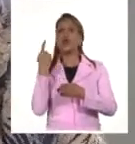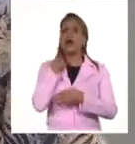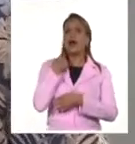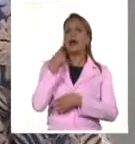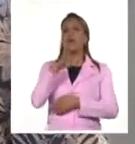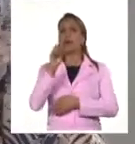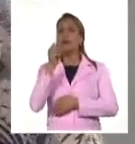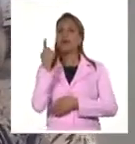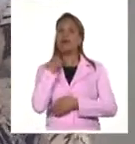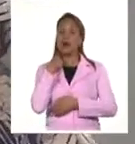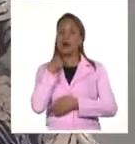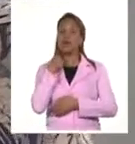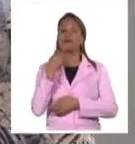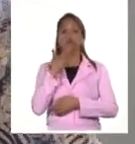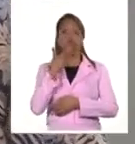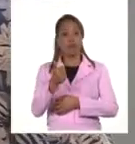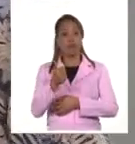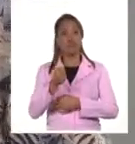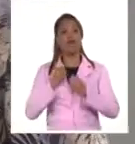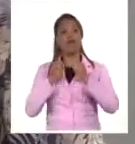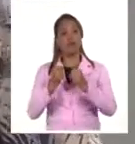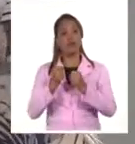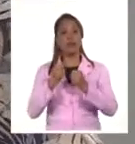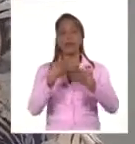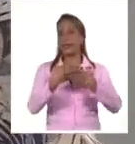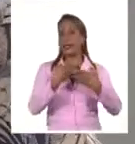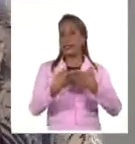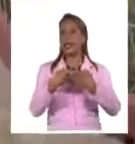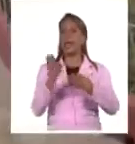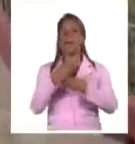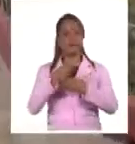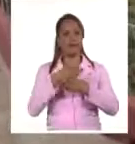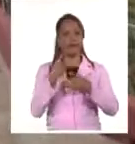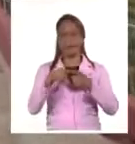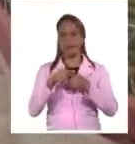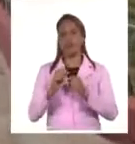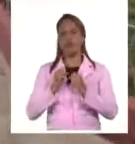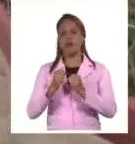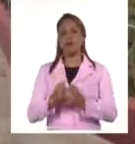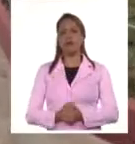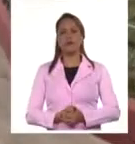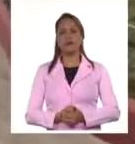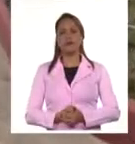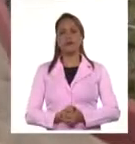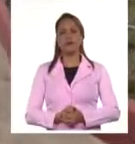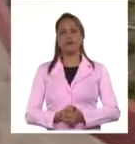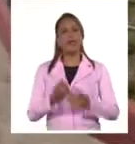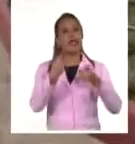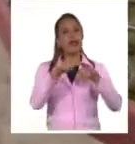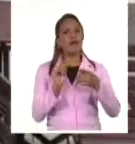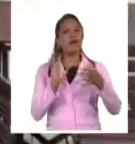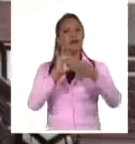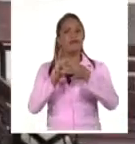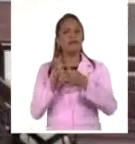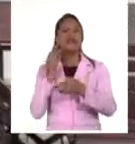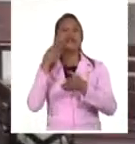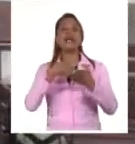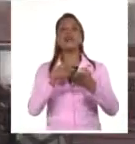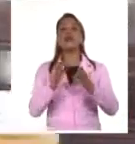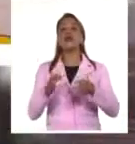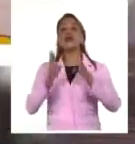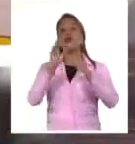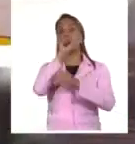que son invencibles por el tiempo, acero inoxidable, cristal y poliestireno de alta densidad. Los artículos de enlace que han llegado a hoteles e instituciones